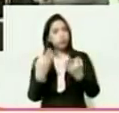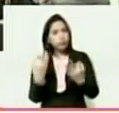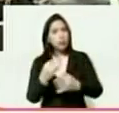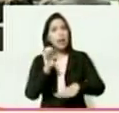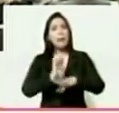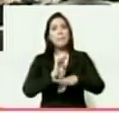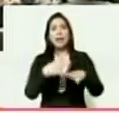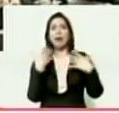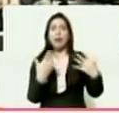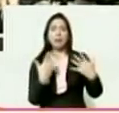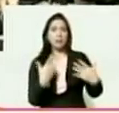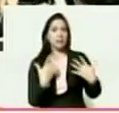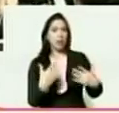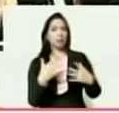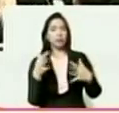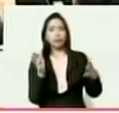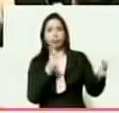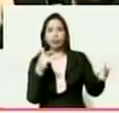climática.